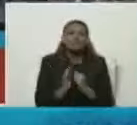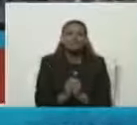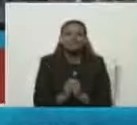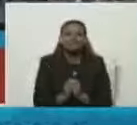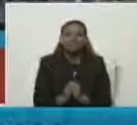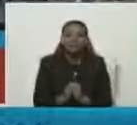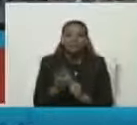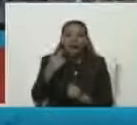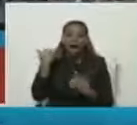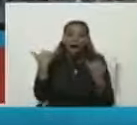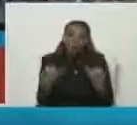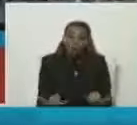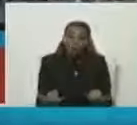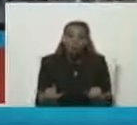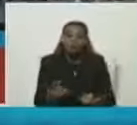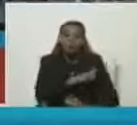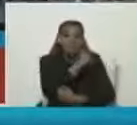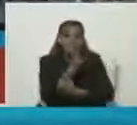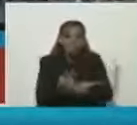ahora viene el Poder Popular.